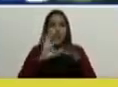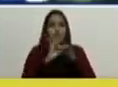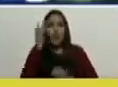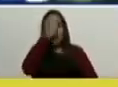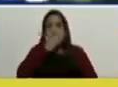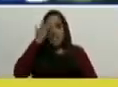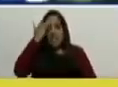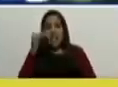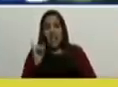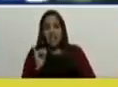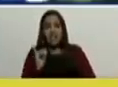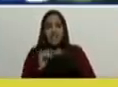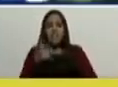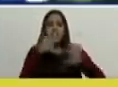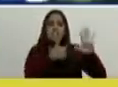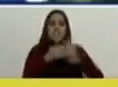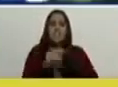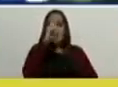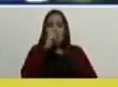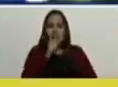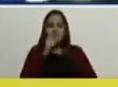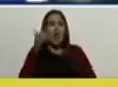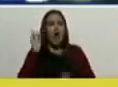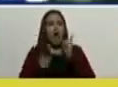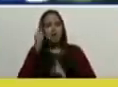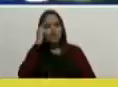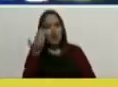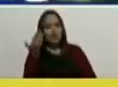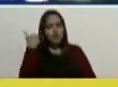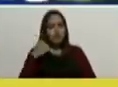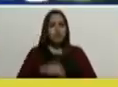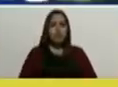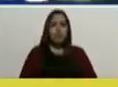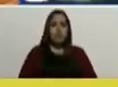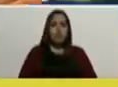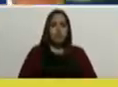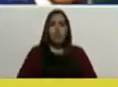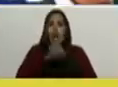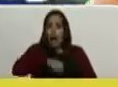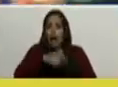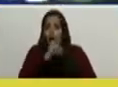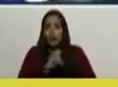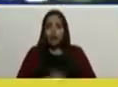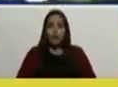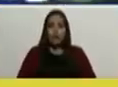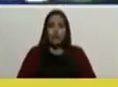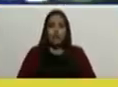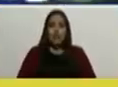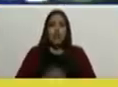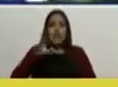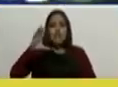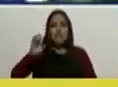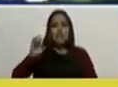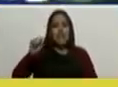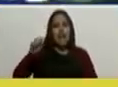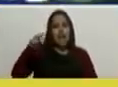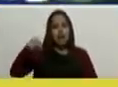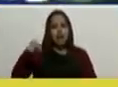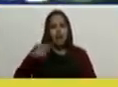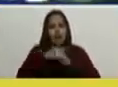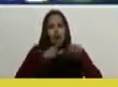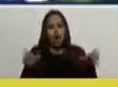acaba de cumplir 60 años hace unos días atrás, que sí lo tuvo la ASEAN y otros organismos de